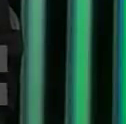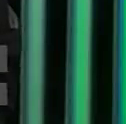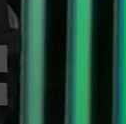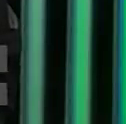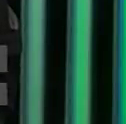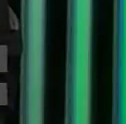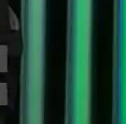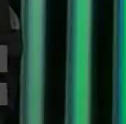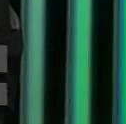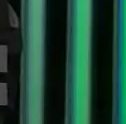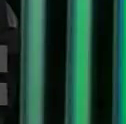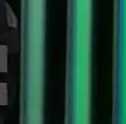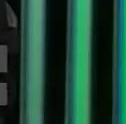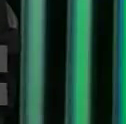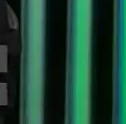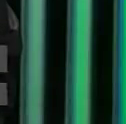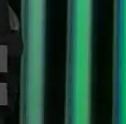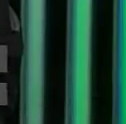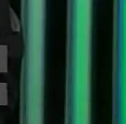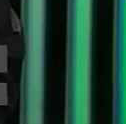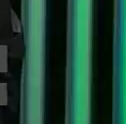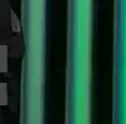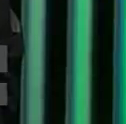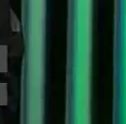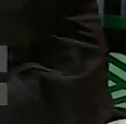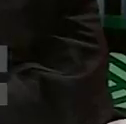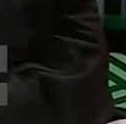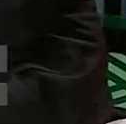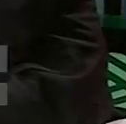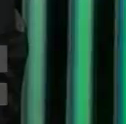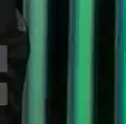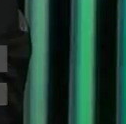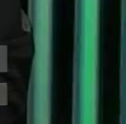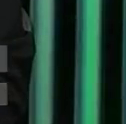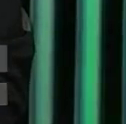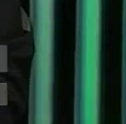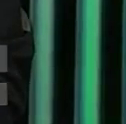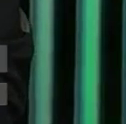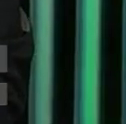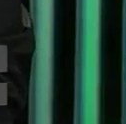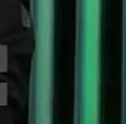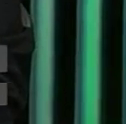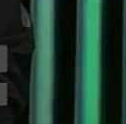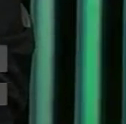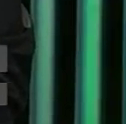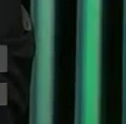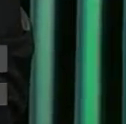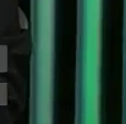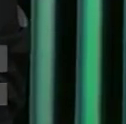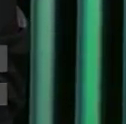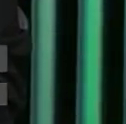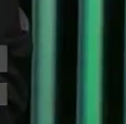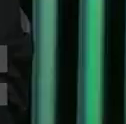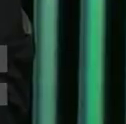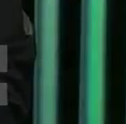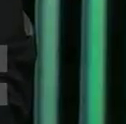últimamente estamos en el Sodre y en el Centro Cultural de España. ¿Vos estás desde el arranque? Yo arranqué en la segunda, dándoles una